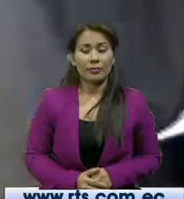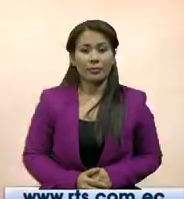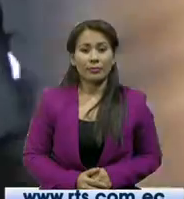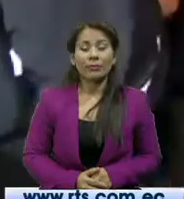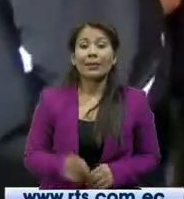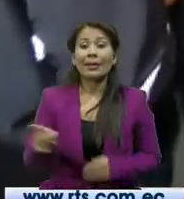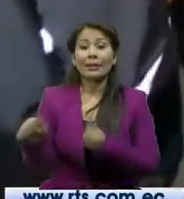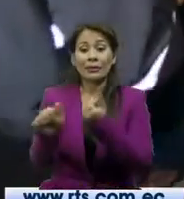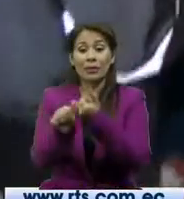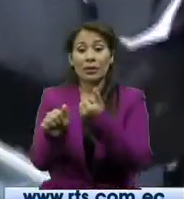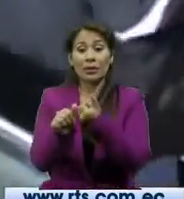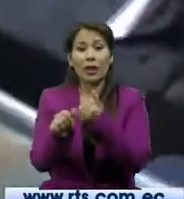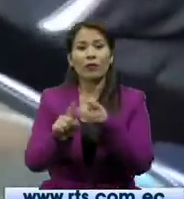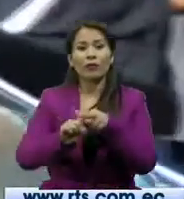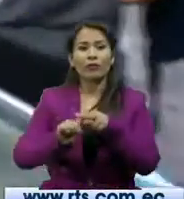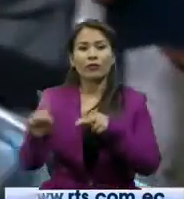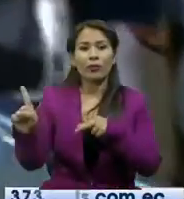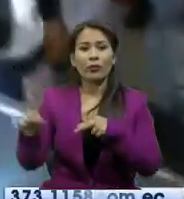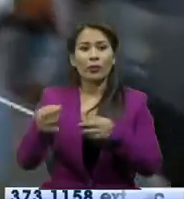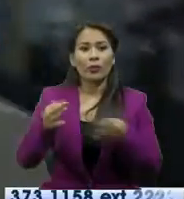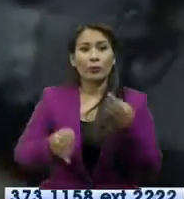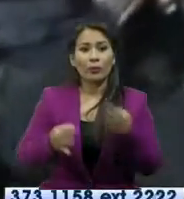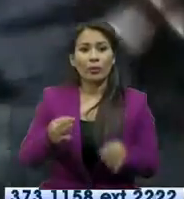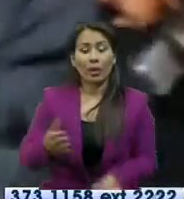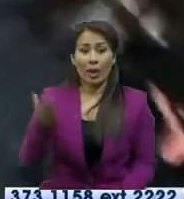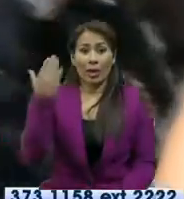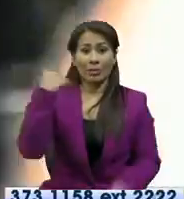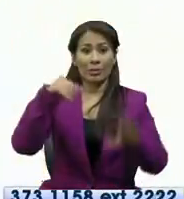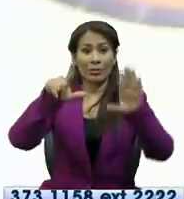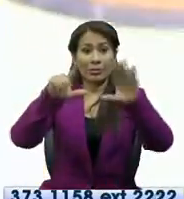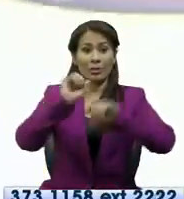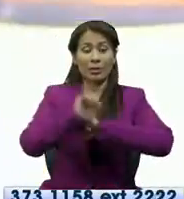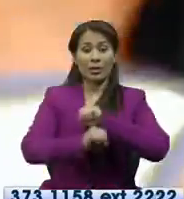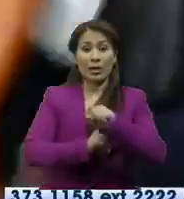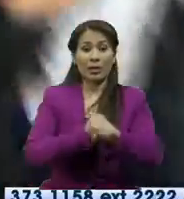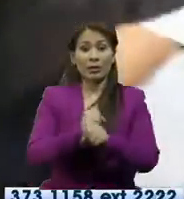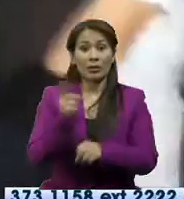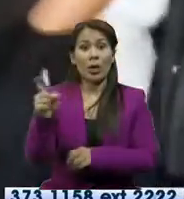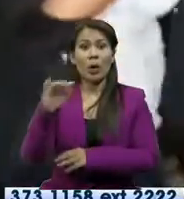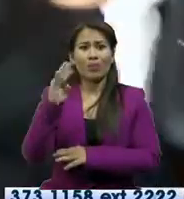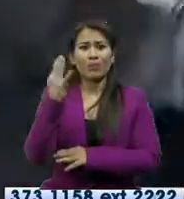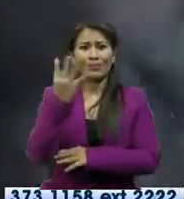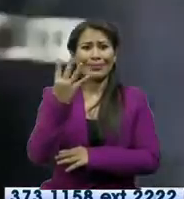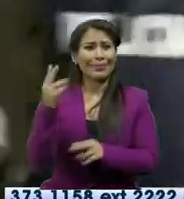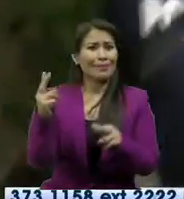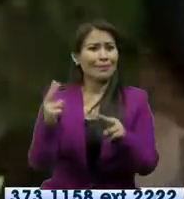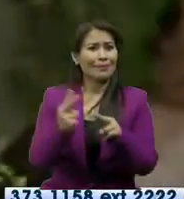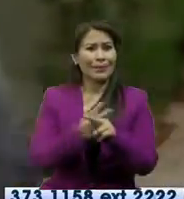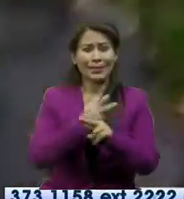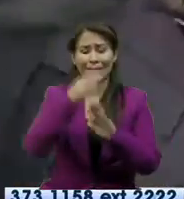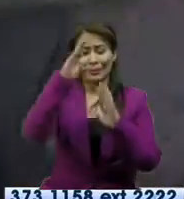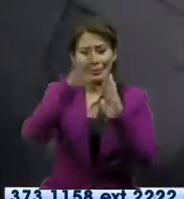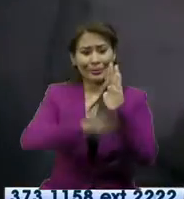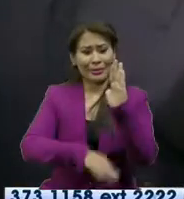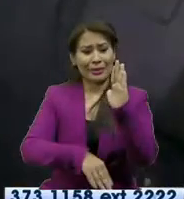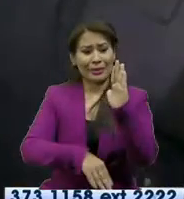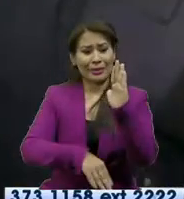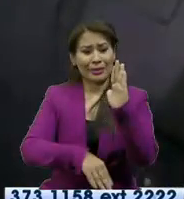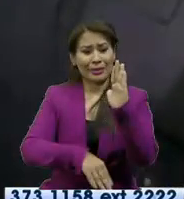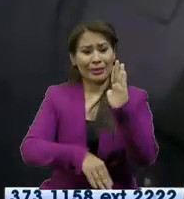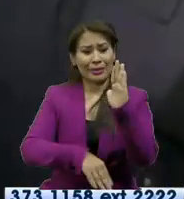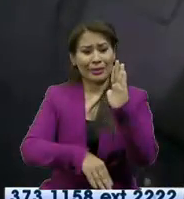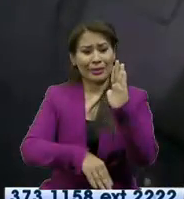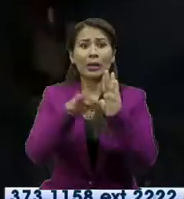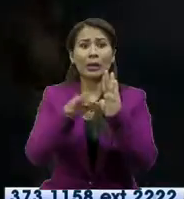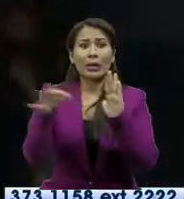Se encontraba prófuga de la justicia desde hace 7 años. Era la cuarta más buscada en la provincia de Loja. Pero gracias a